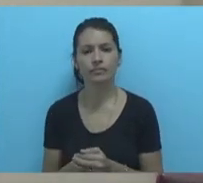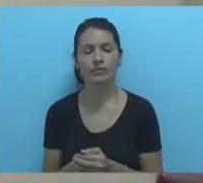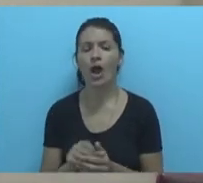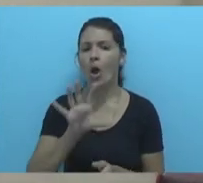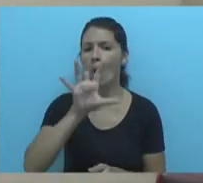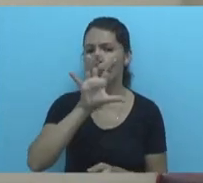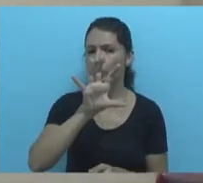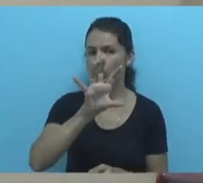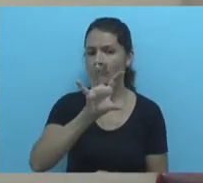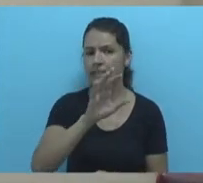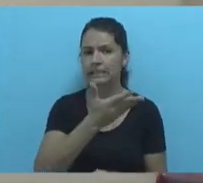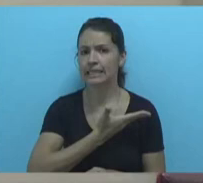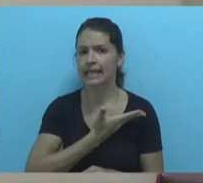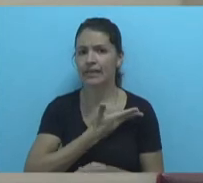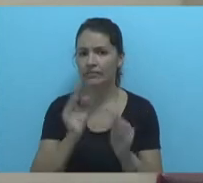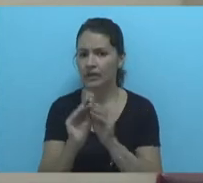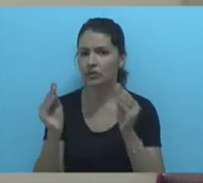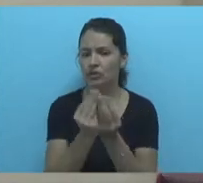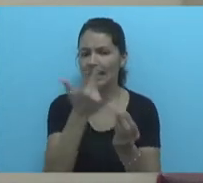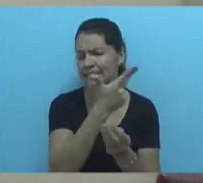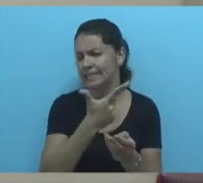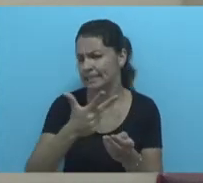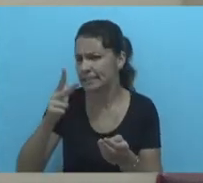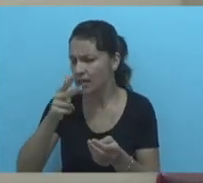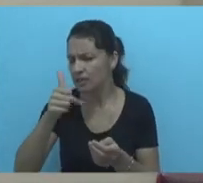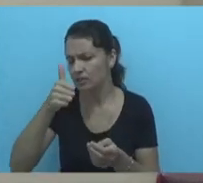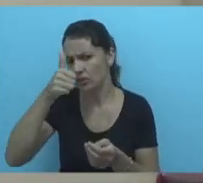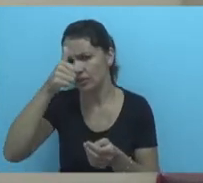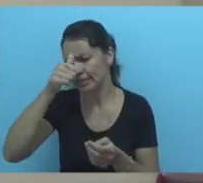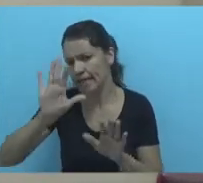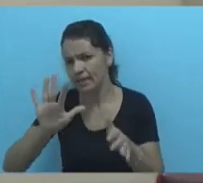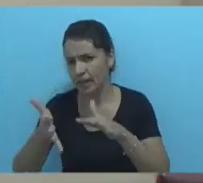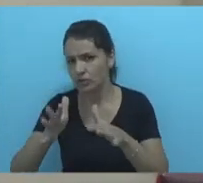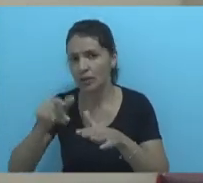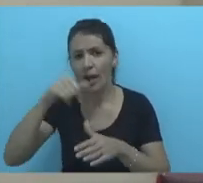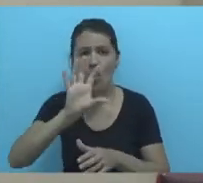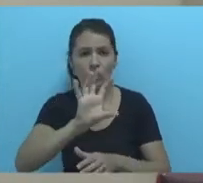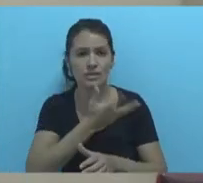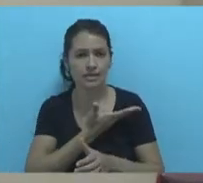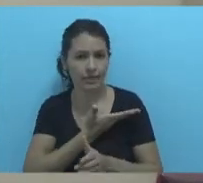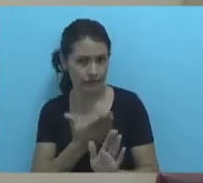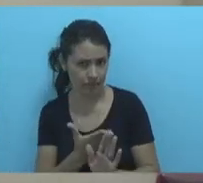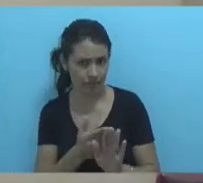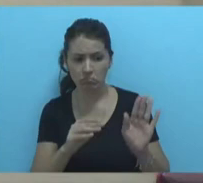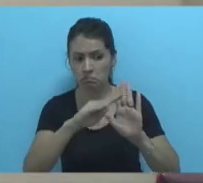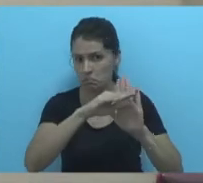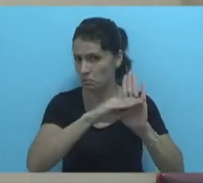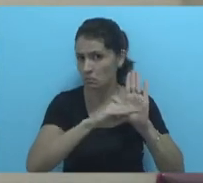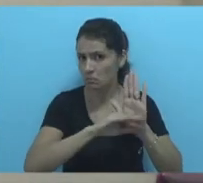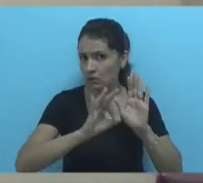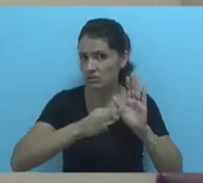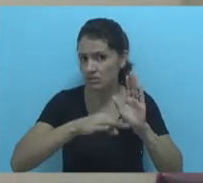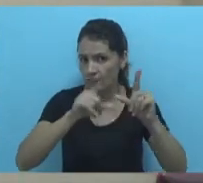ciudades. Pero, ¿cuáles fueron esas luchas y esas conquistas, esos logros alcanzados